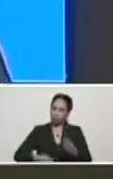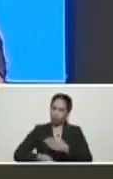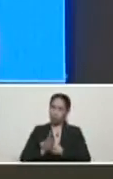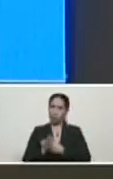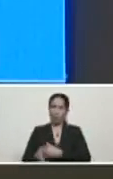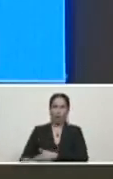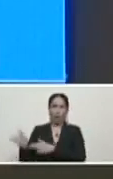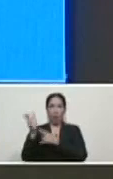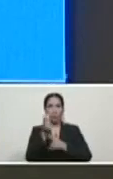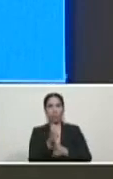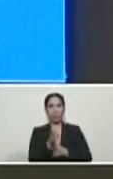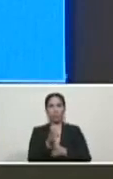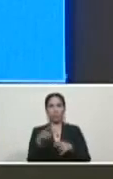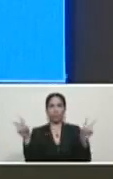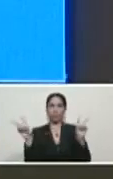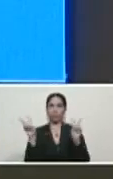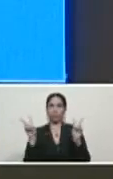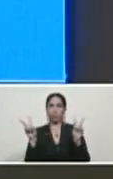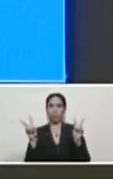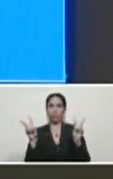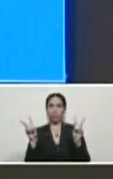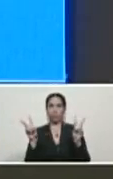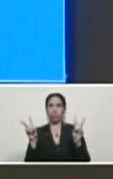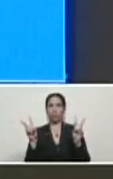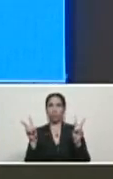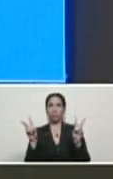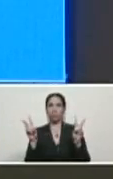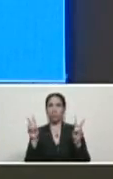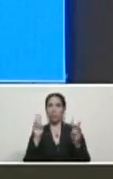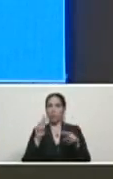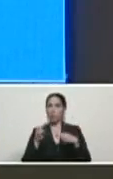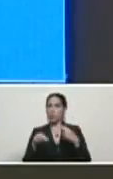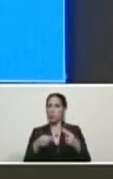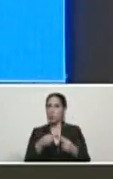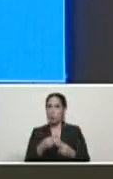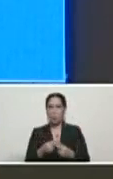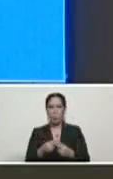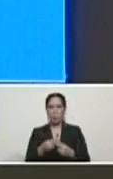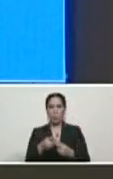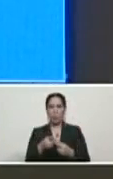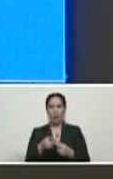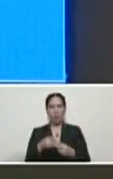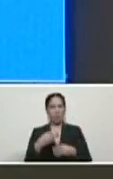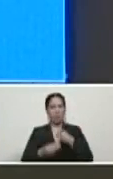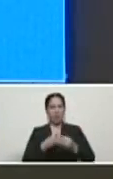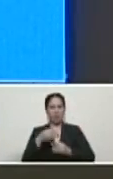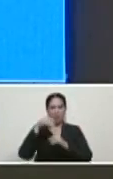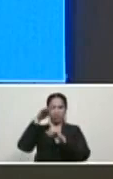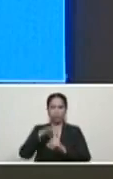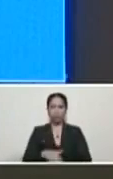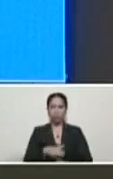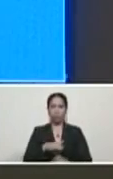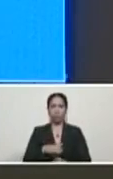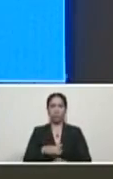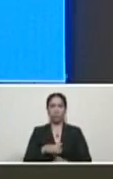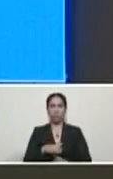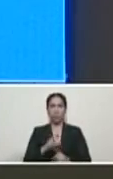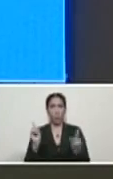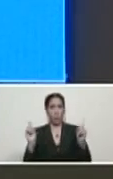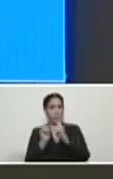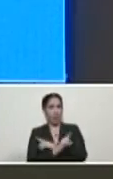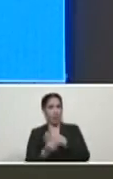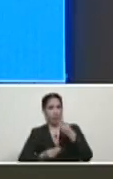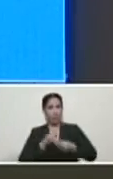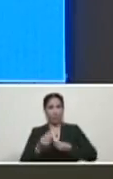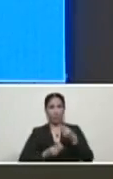armas victoriosas nunca se utilizó para imponer la tiranía, sino al contrario,